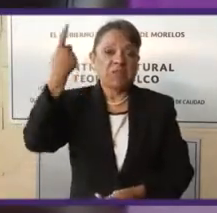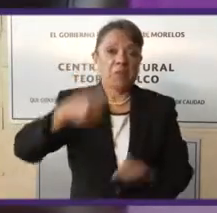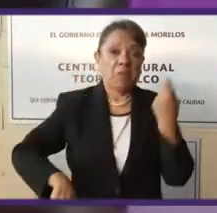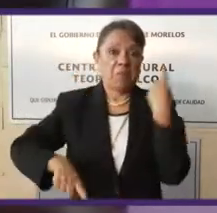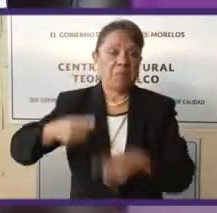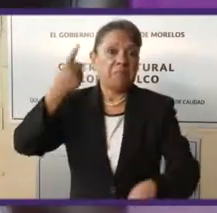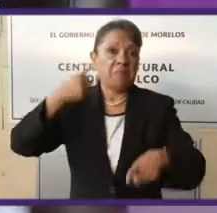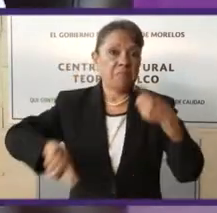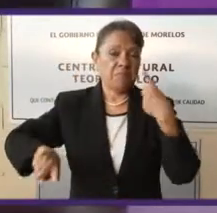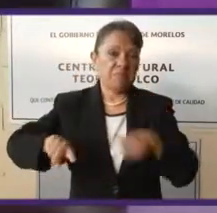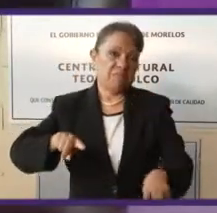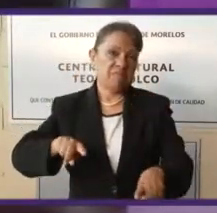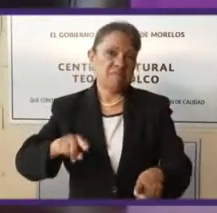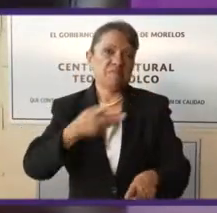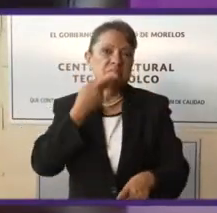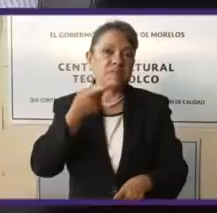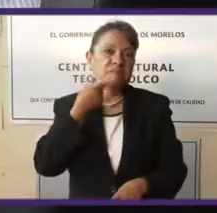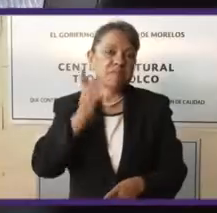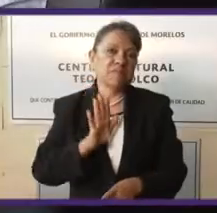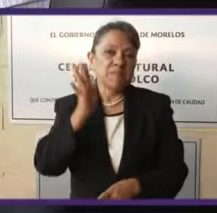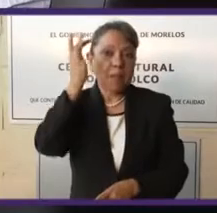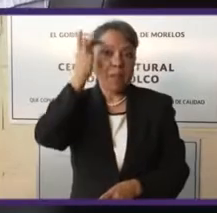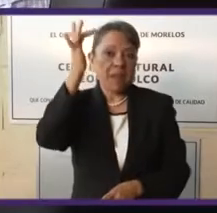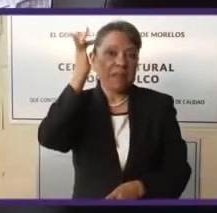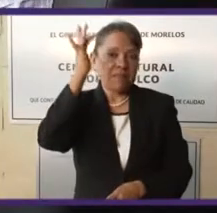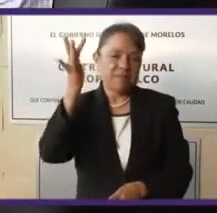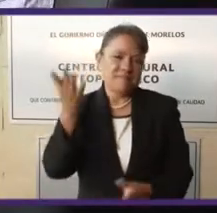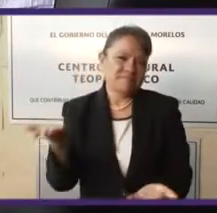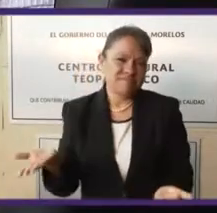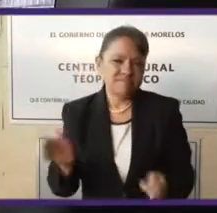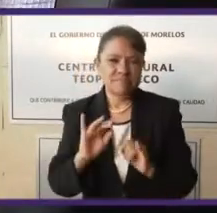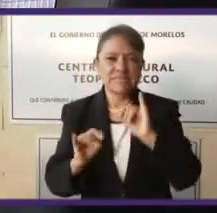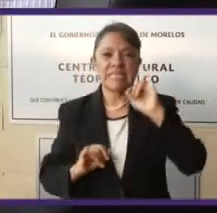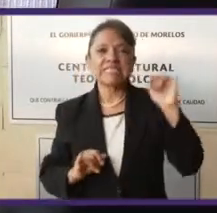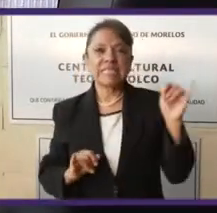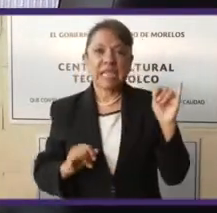la pluralidad que tanto ha pugnado la propia izquierda, la izquierda mexicana.